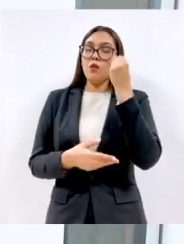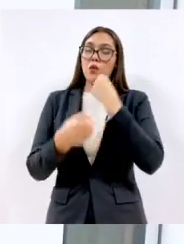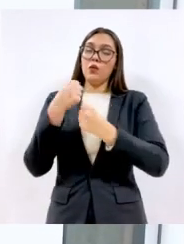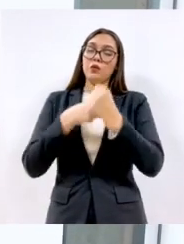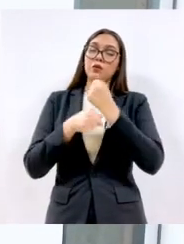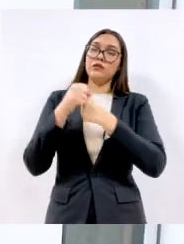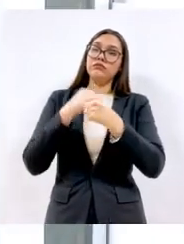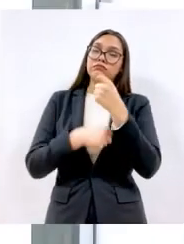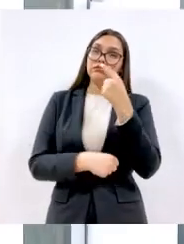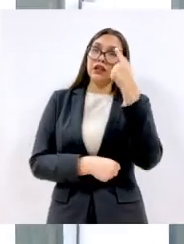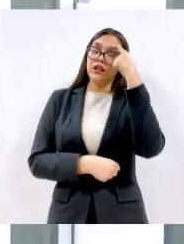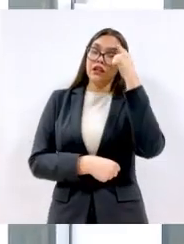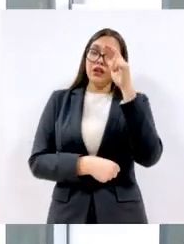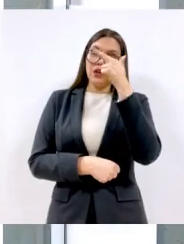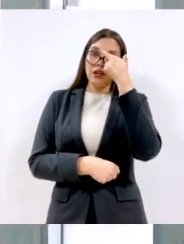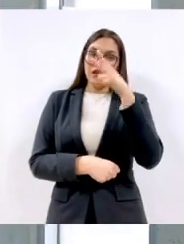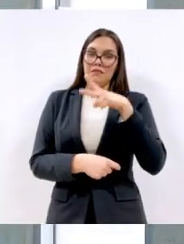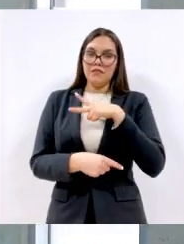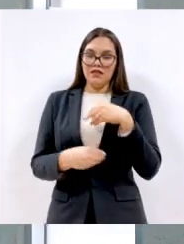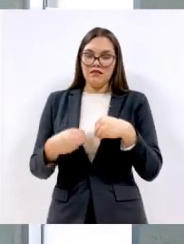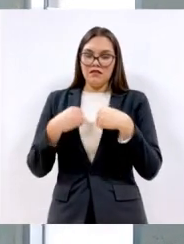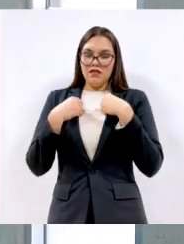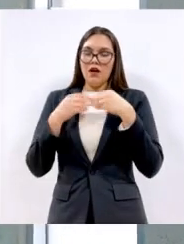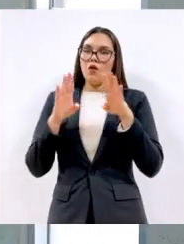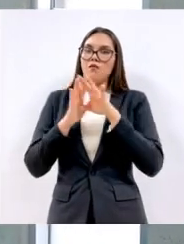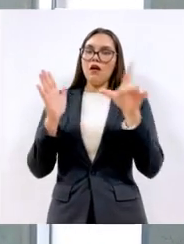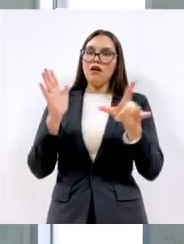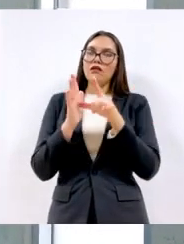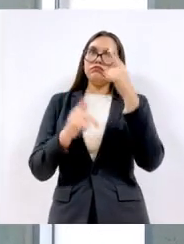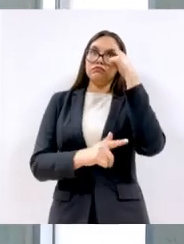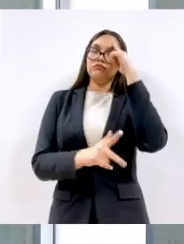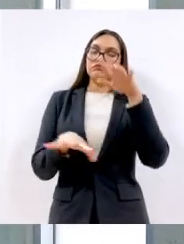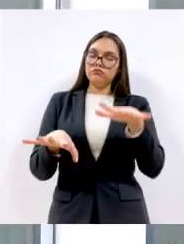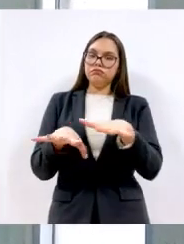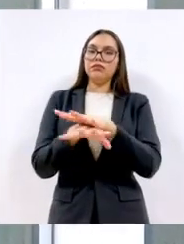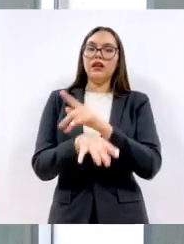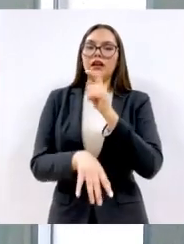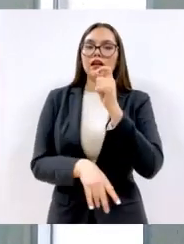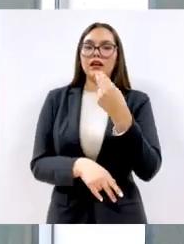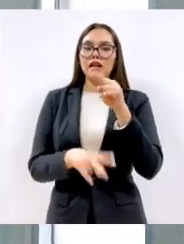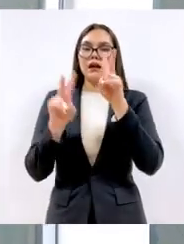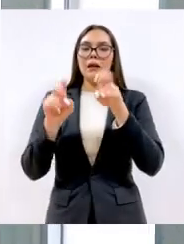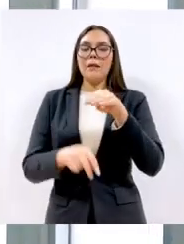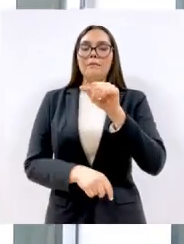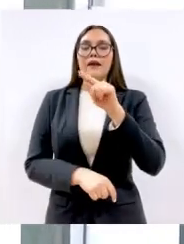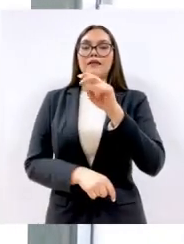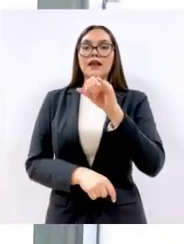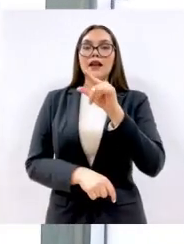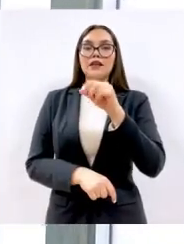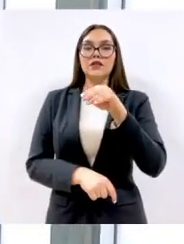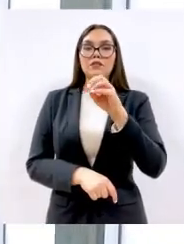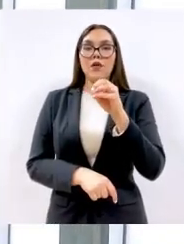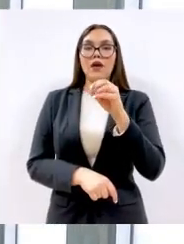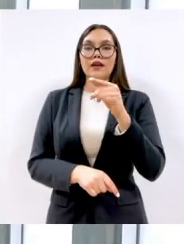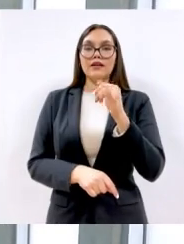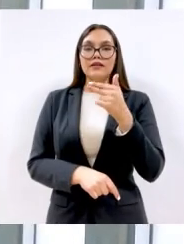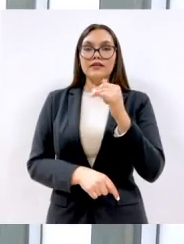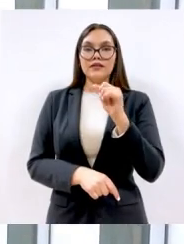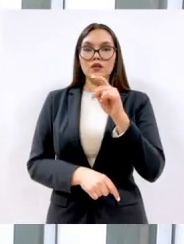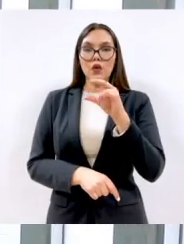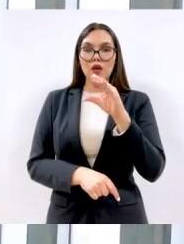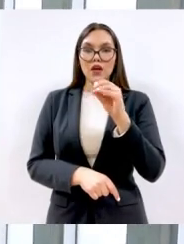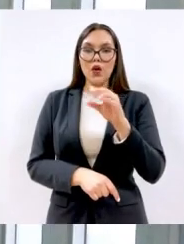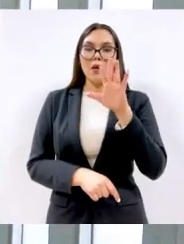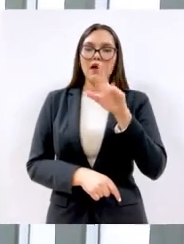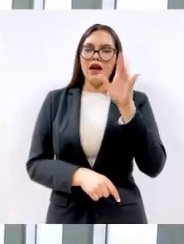hace muchos años, pero hay un libro que sí marcó mi forma de pensar y se llama El materialismo histórico. No recuerdo el